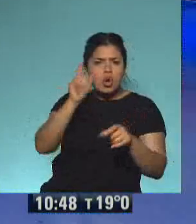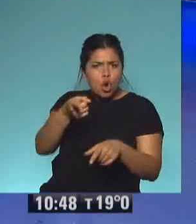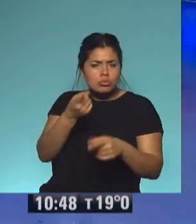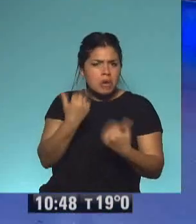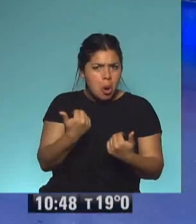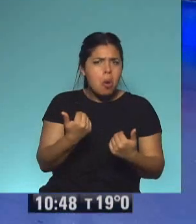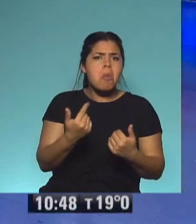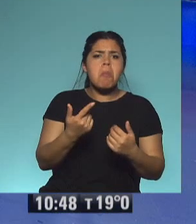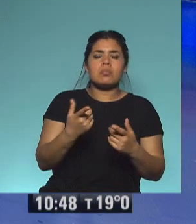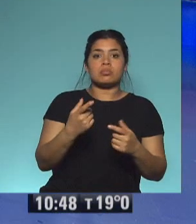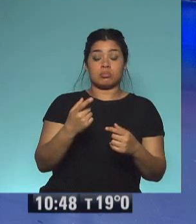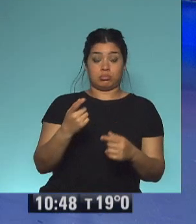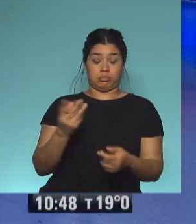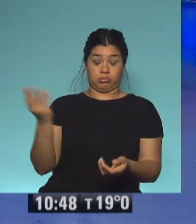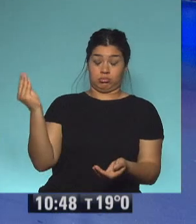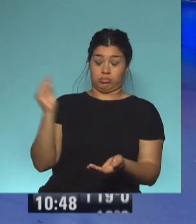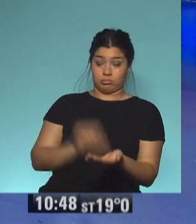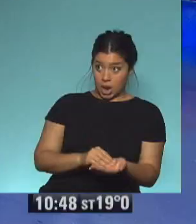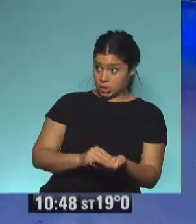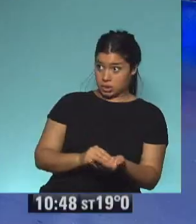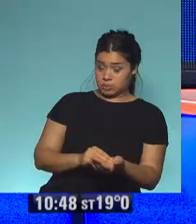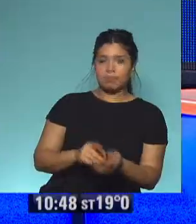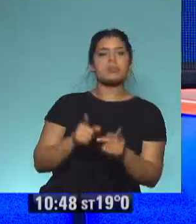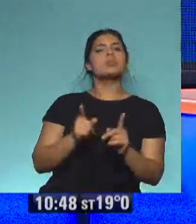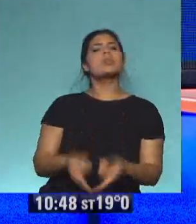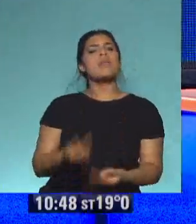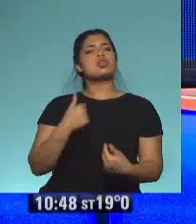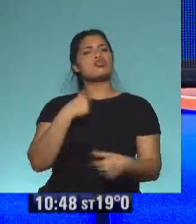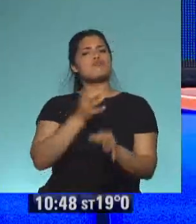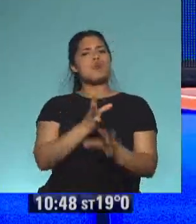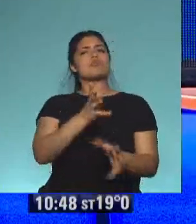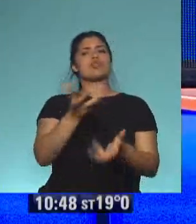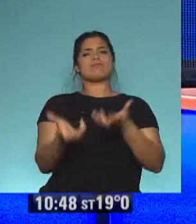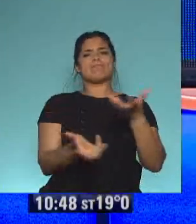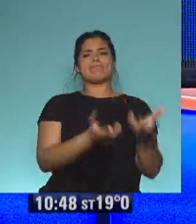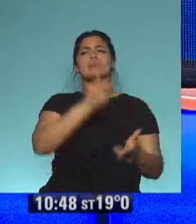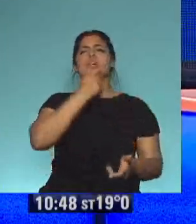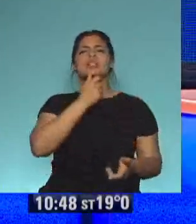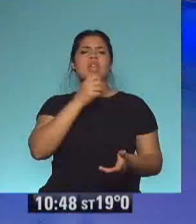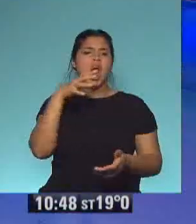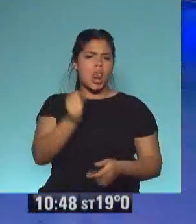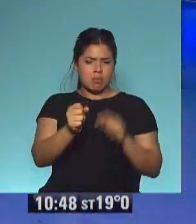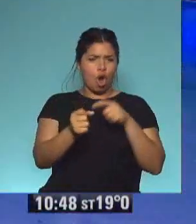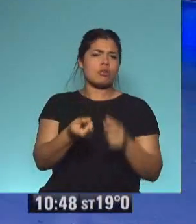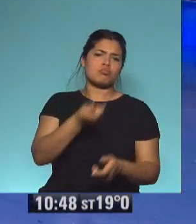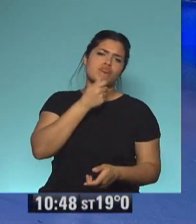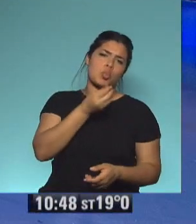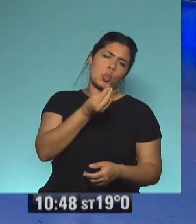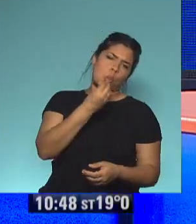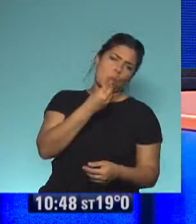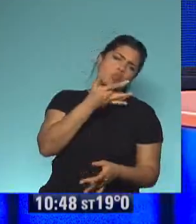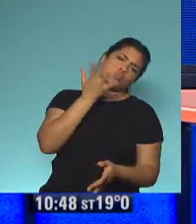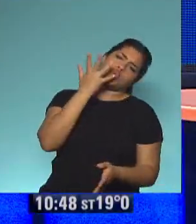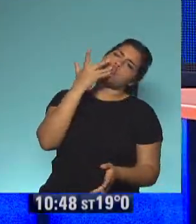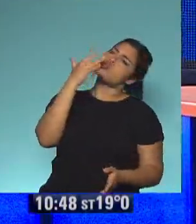voy a saltar. No lo puedo creer. ¿Algo más? Sí, sí, también hago unas galletitas de limones que son para chuparse los dedos, pero eso mucho no lo digo porque después me